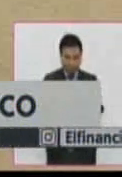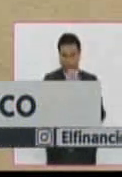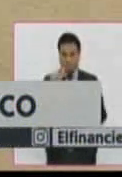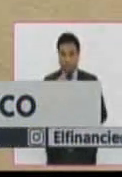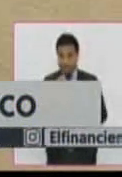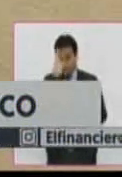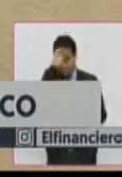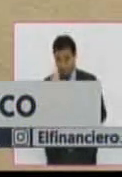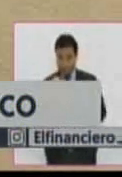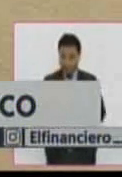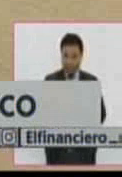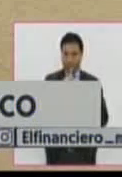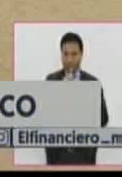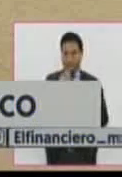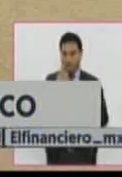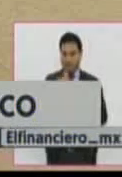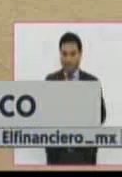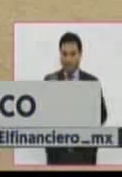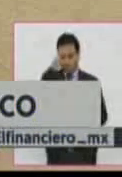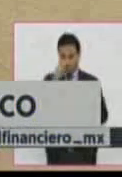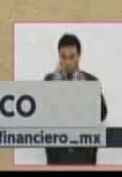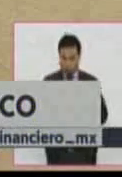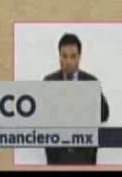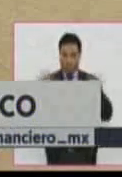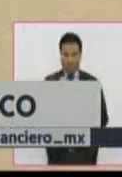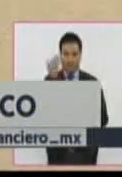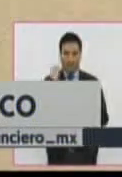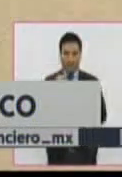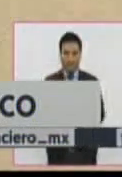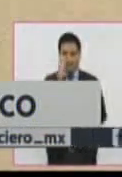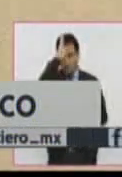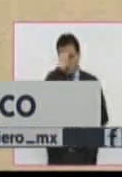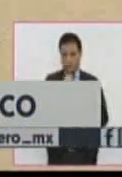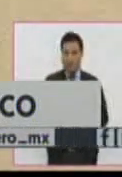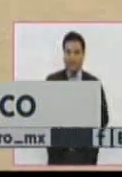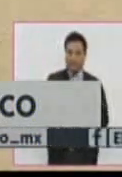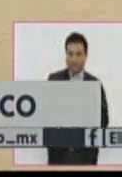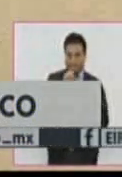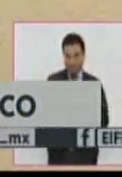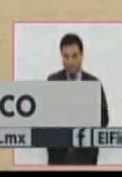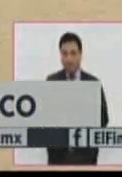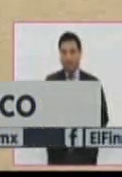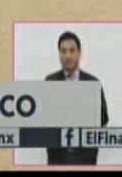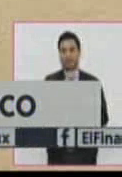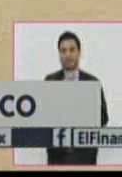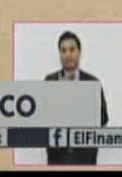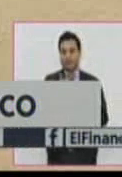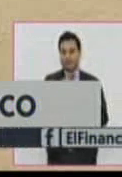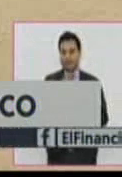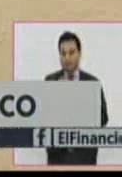ciudadanos perfectamente identificados. Los partidos políticos y quienes desean ser partidos tienen la obligación de